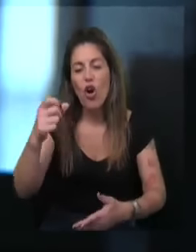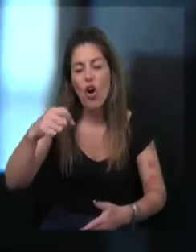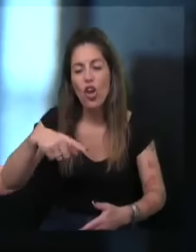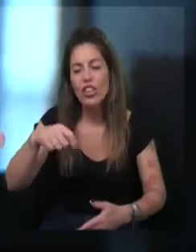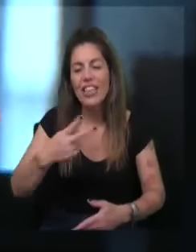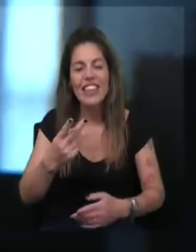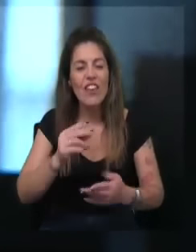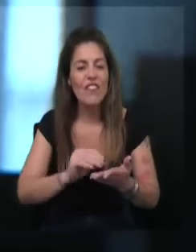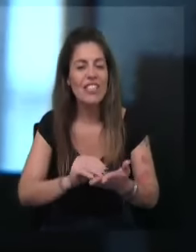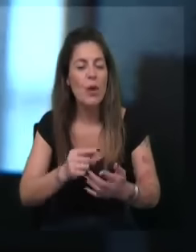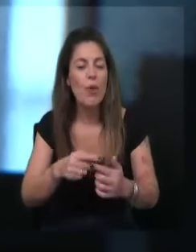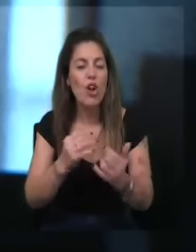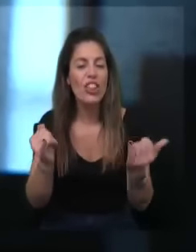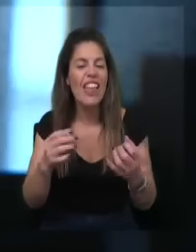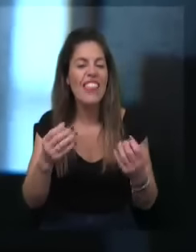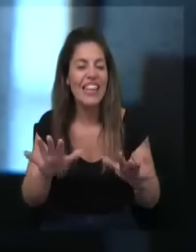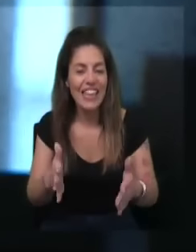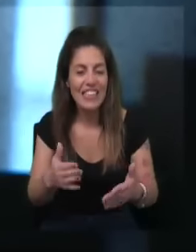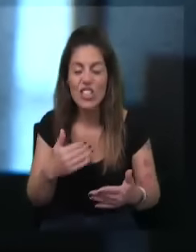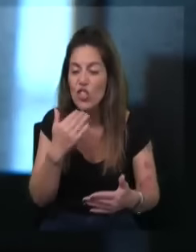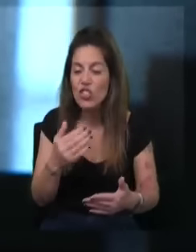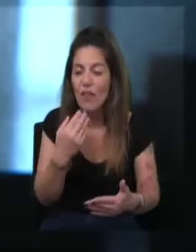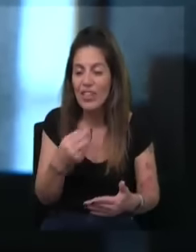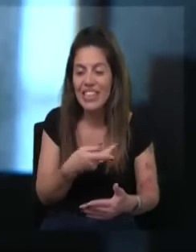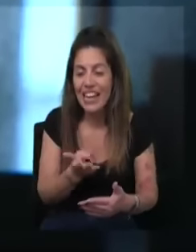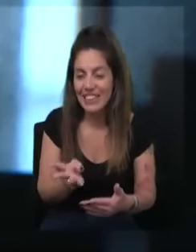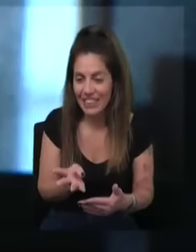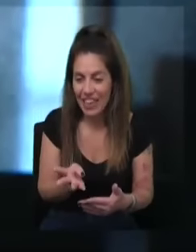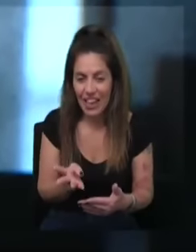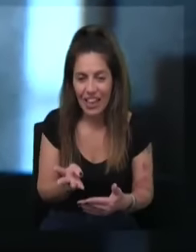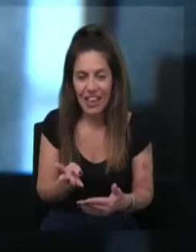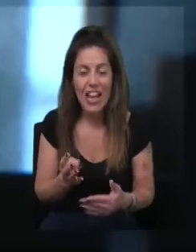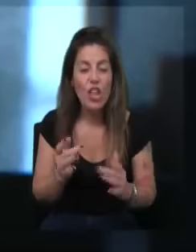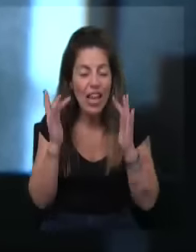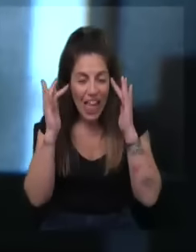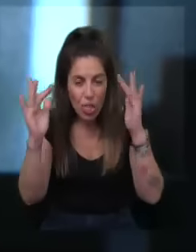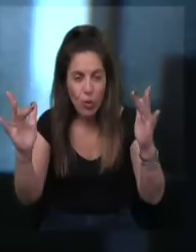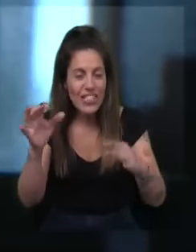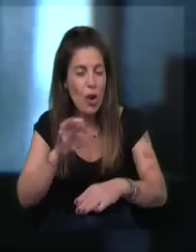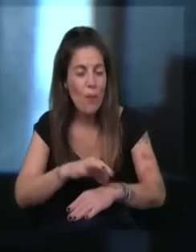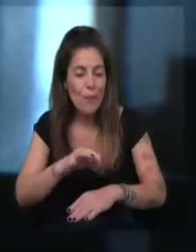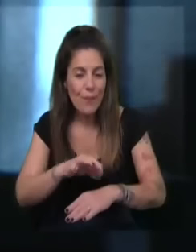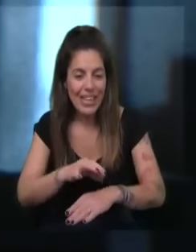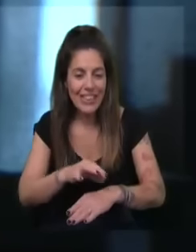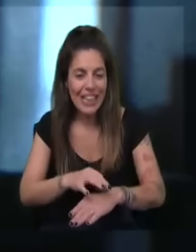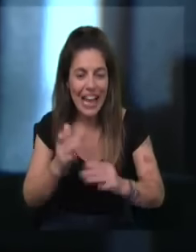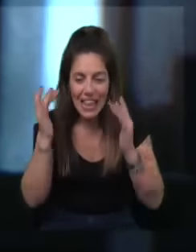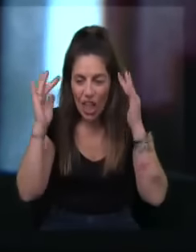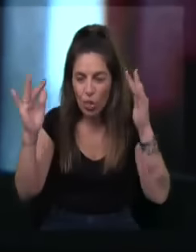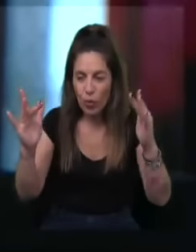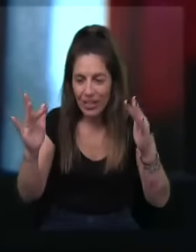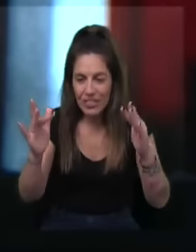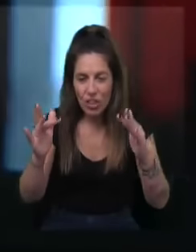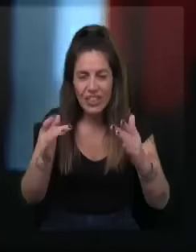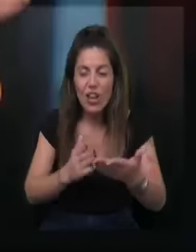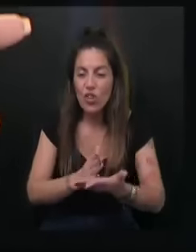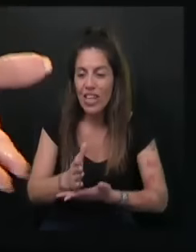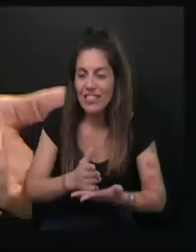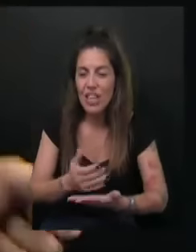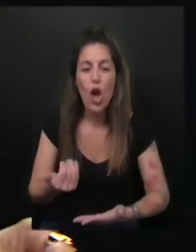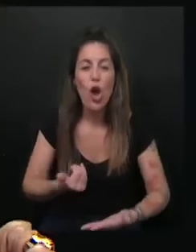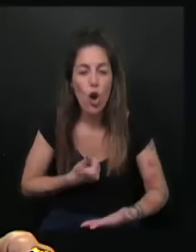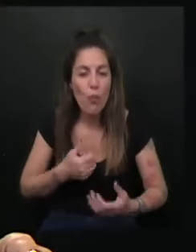día de qué Si no tenes ni idea de la dosis entonces la educación médica la educación de los asesores Cómo